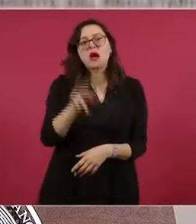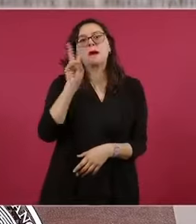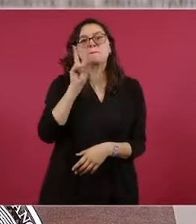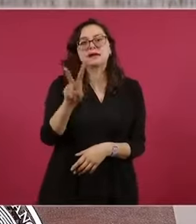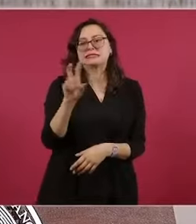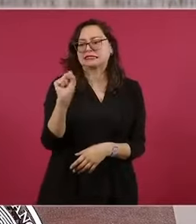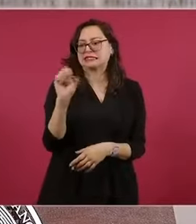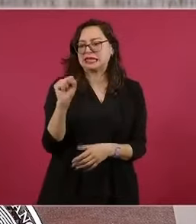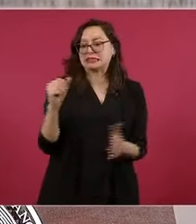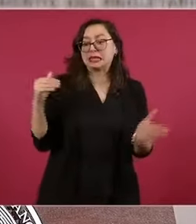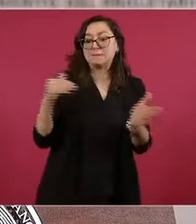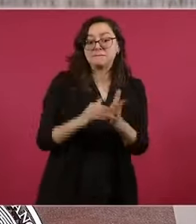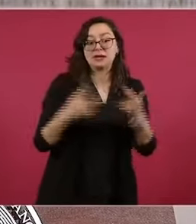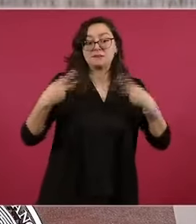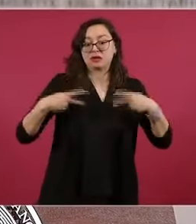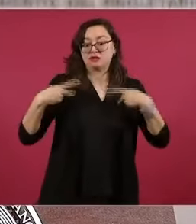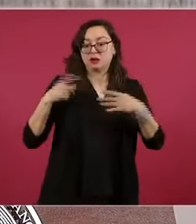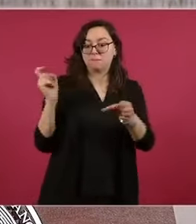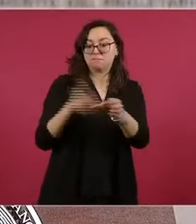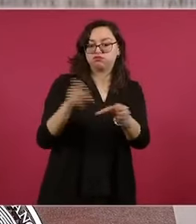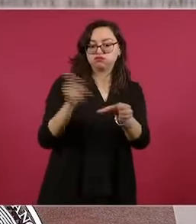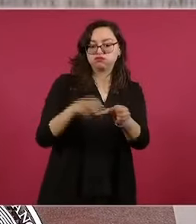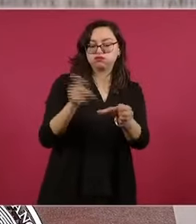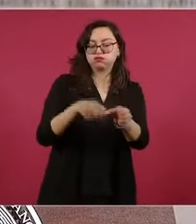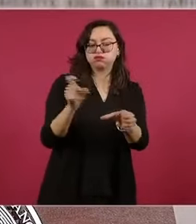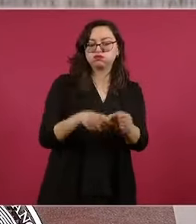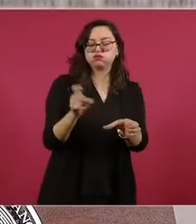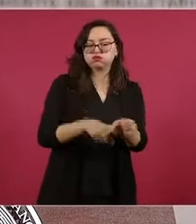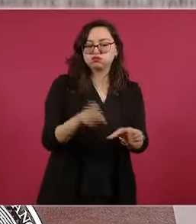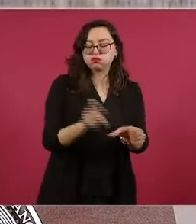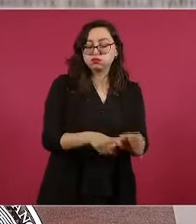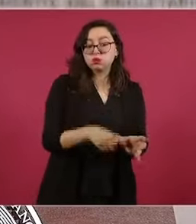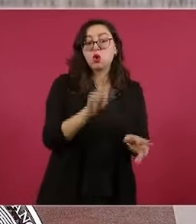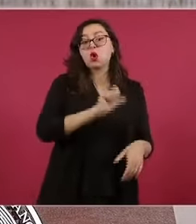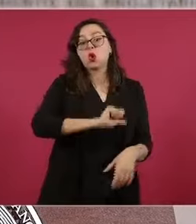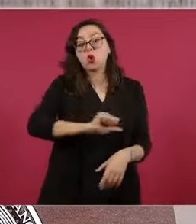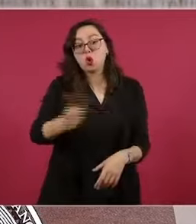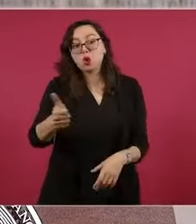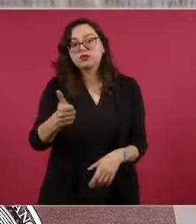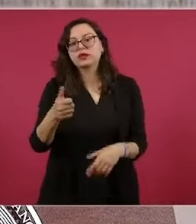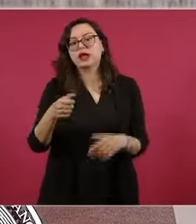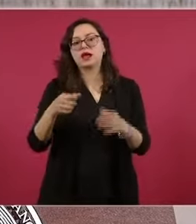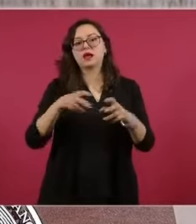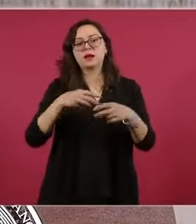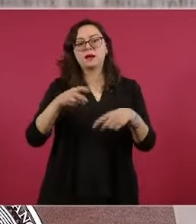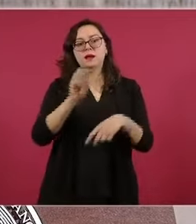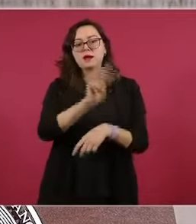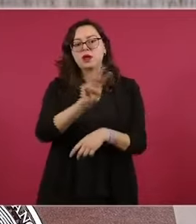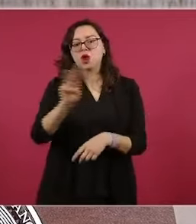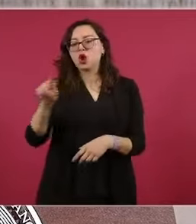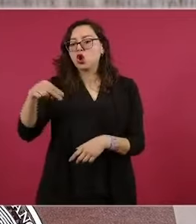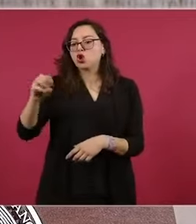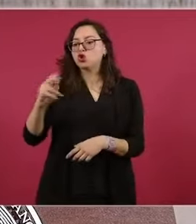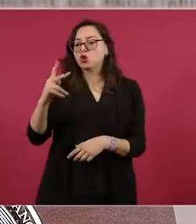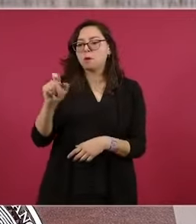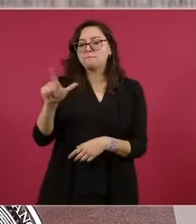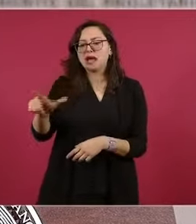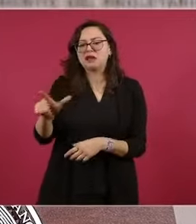personas, como es el caso de Denuncia México, mientras que otras, como El Nopal, no suman ni mil